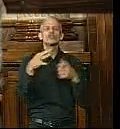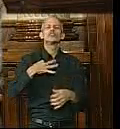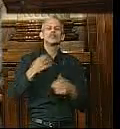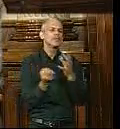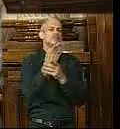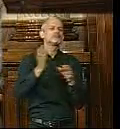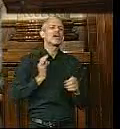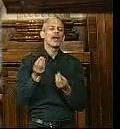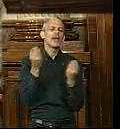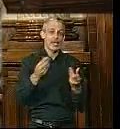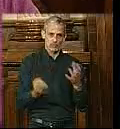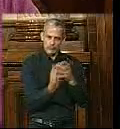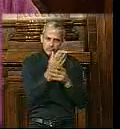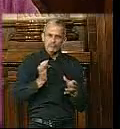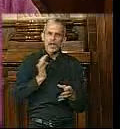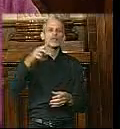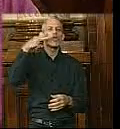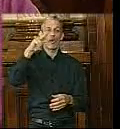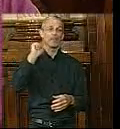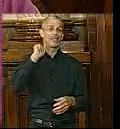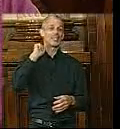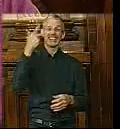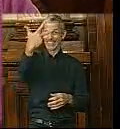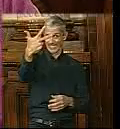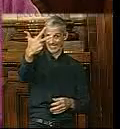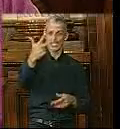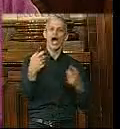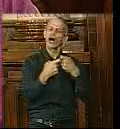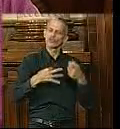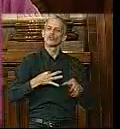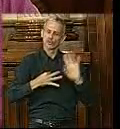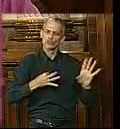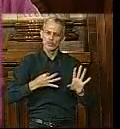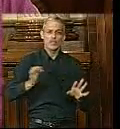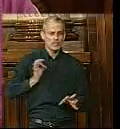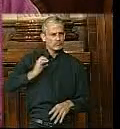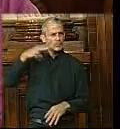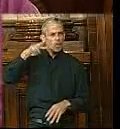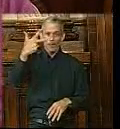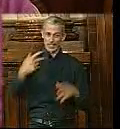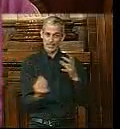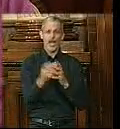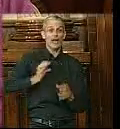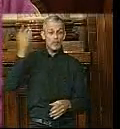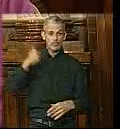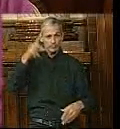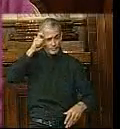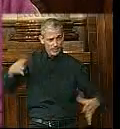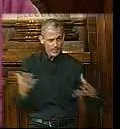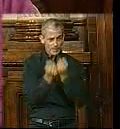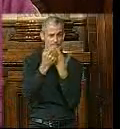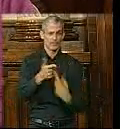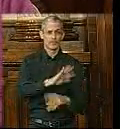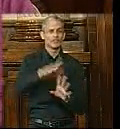se creó? Canales se creó en el año 2003. Una asociación civil. Una asociación civil. El año pasado cumplimos 10 años, 10